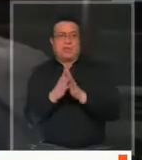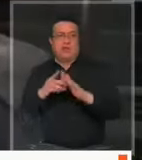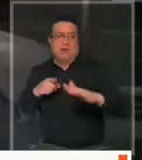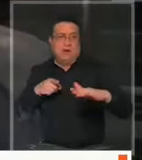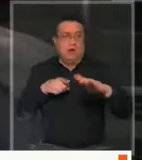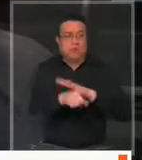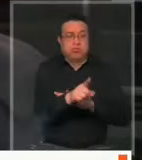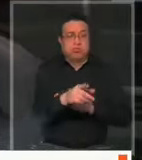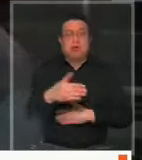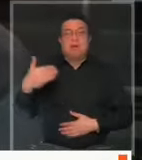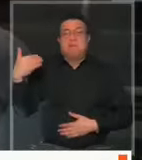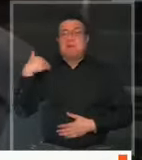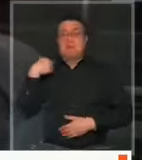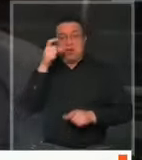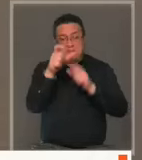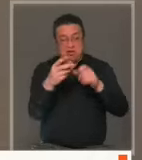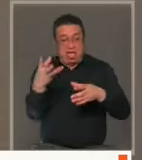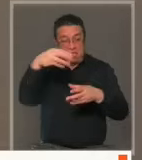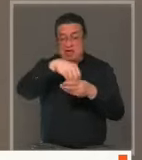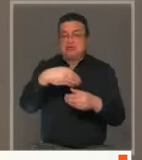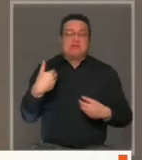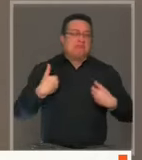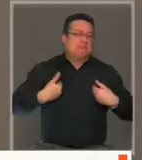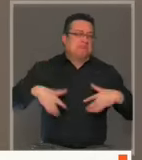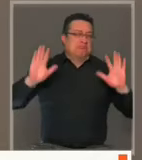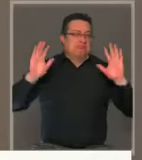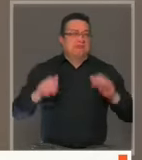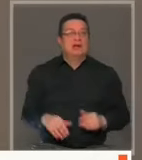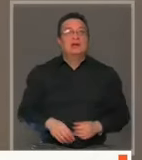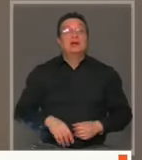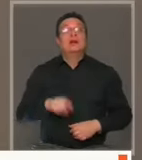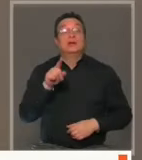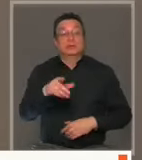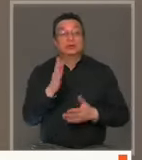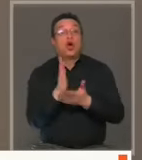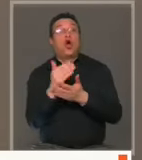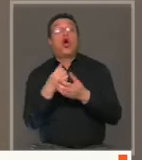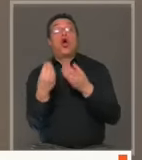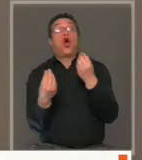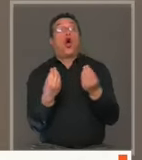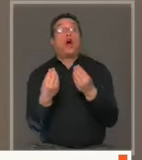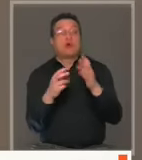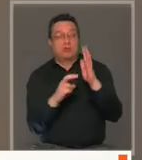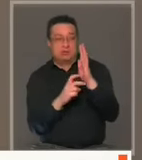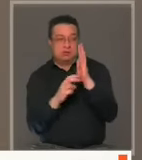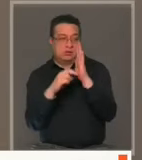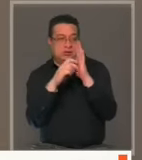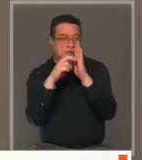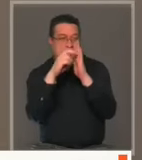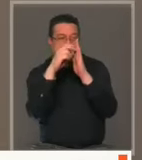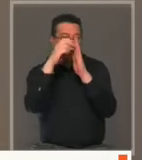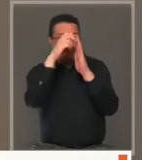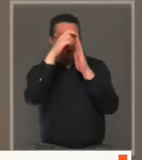No les importa que haya gente en el interior. El modo operandi que se utilizó fue el escalamiento.